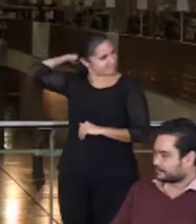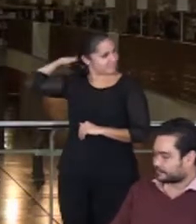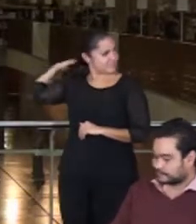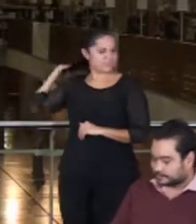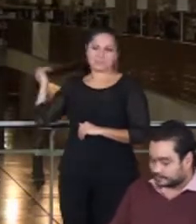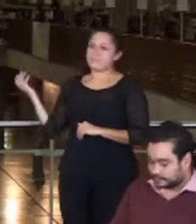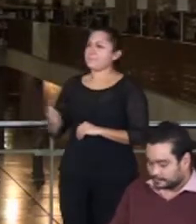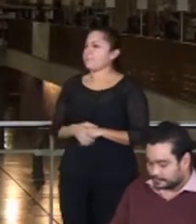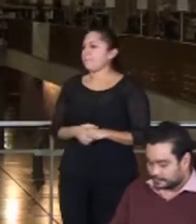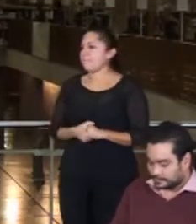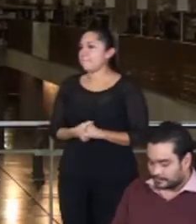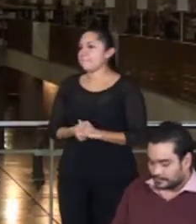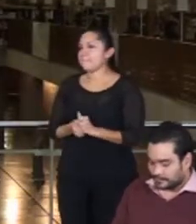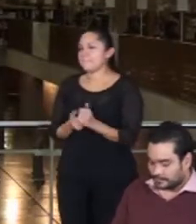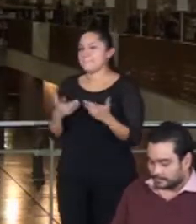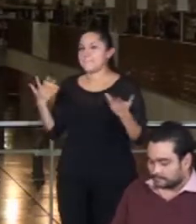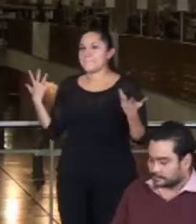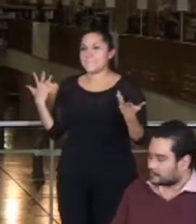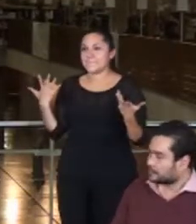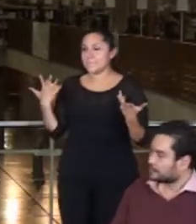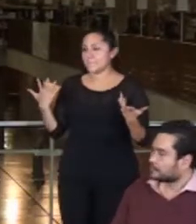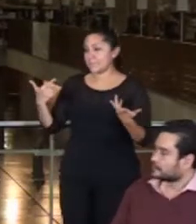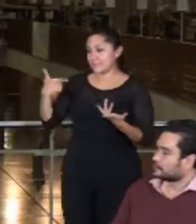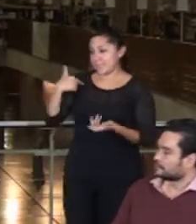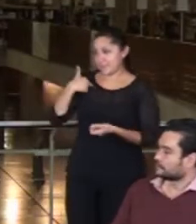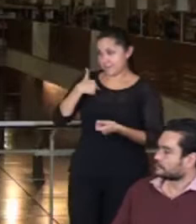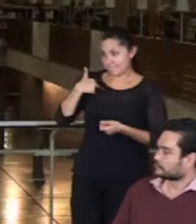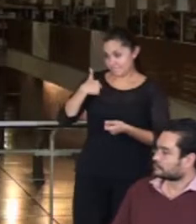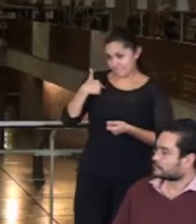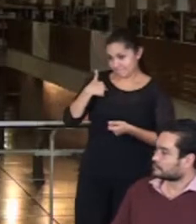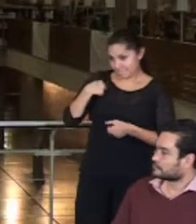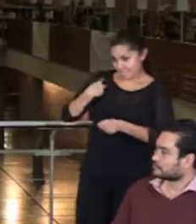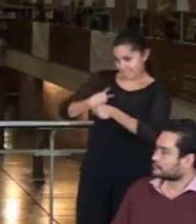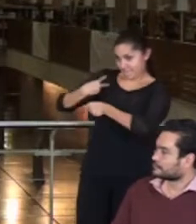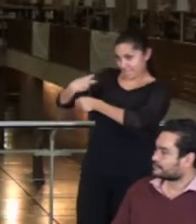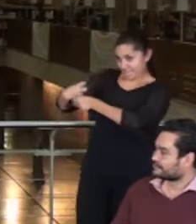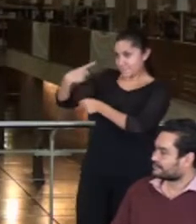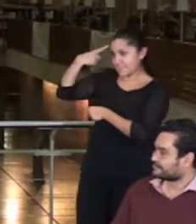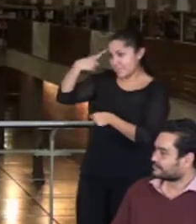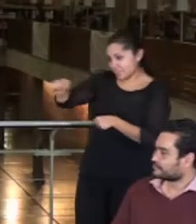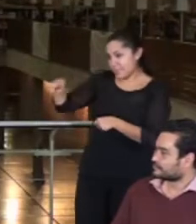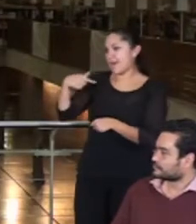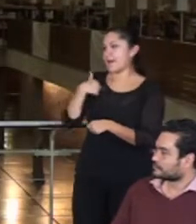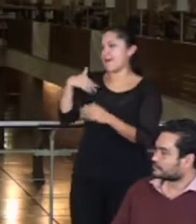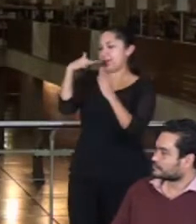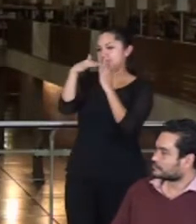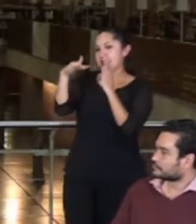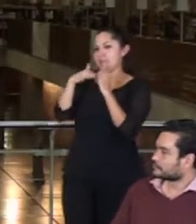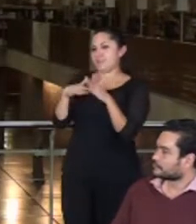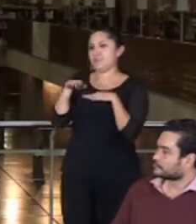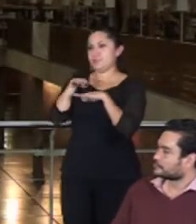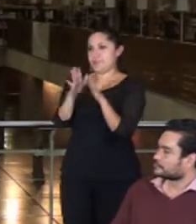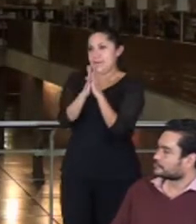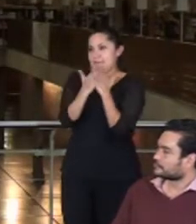bueno a mí me invitaron no hablar del libro sino del proyecto